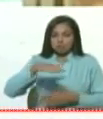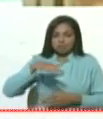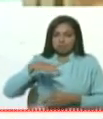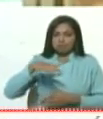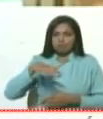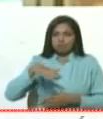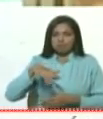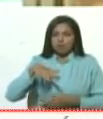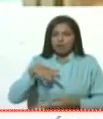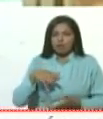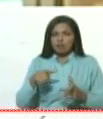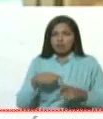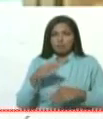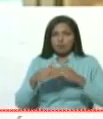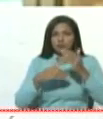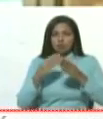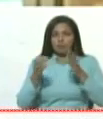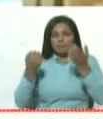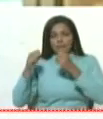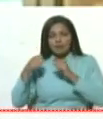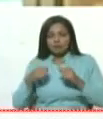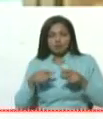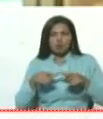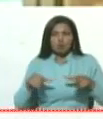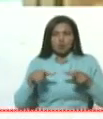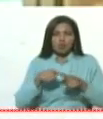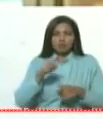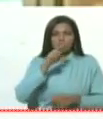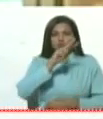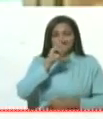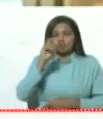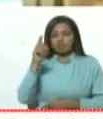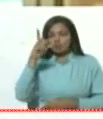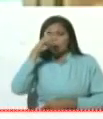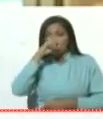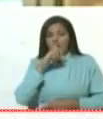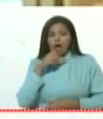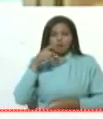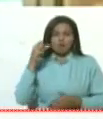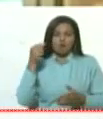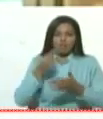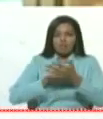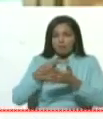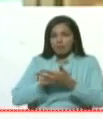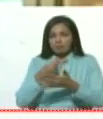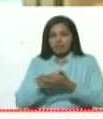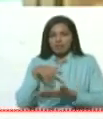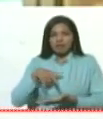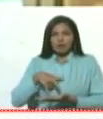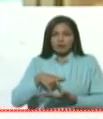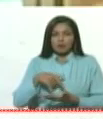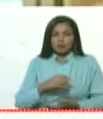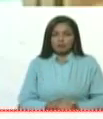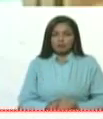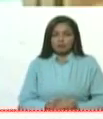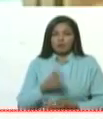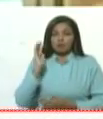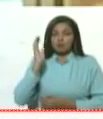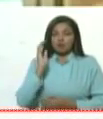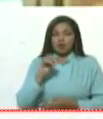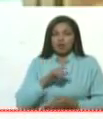del proceso de preparación para los 200 años de la Batalla de Carabobo, aprobado. Y Foro Libertador en